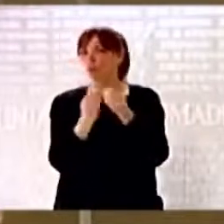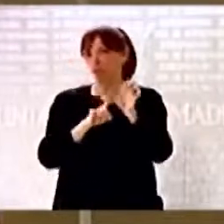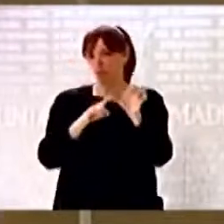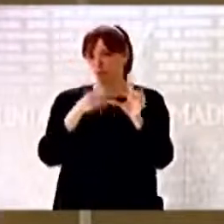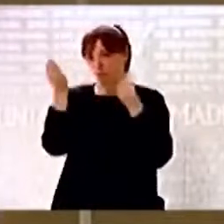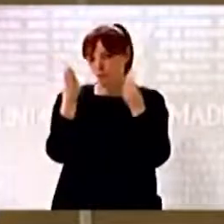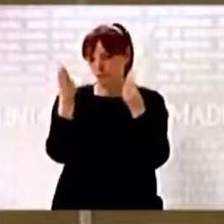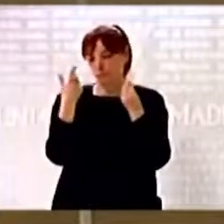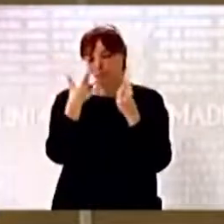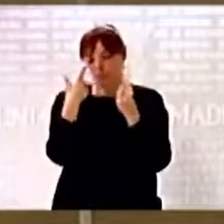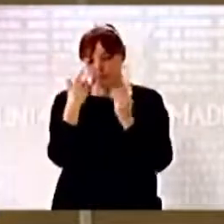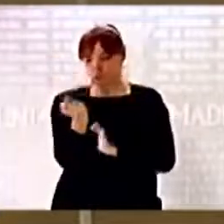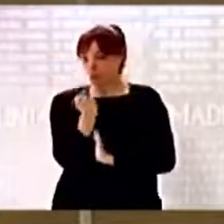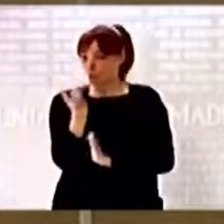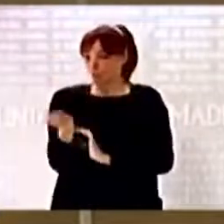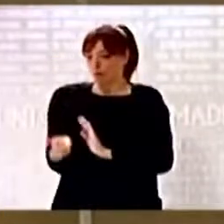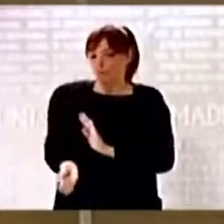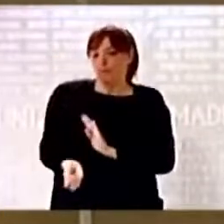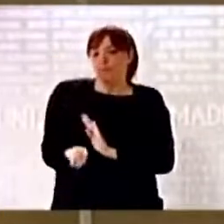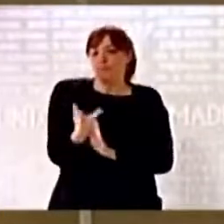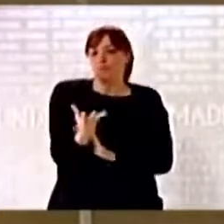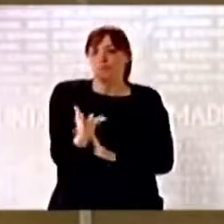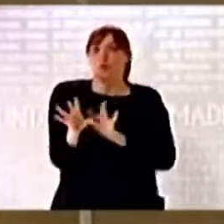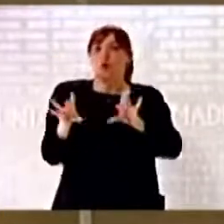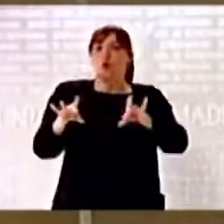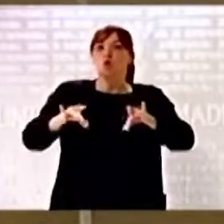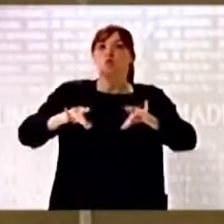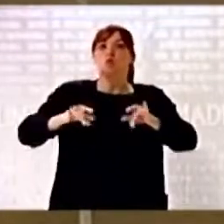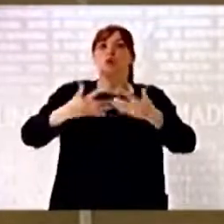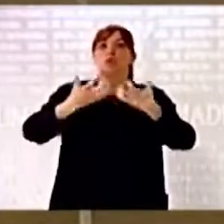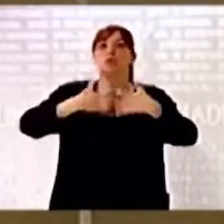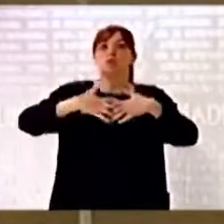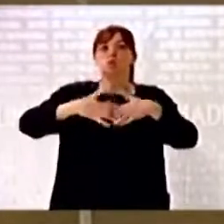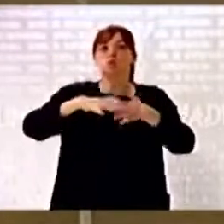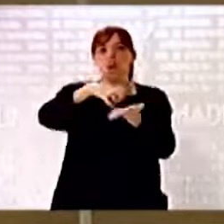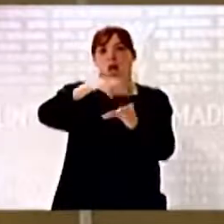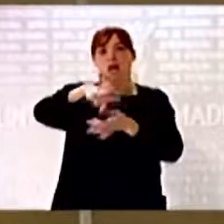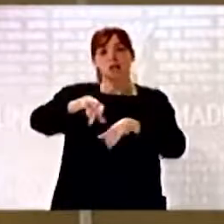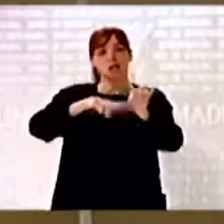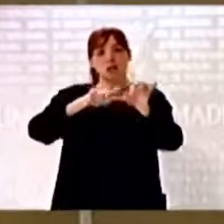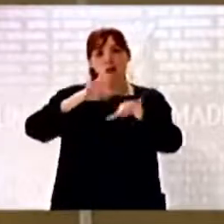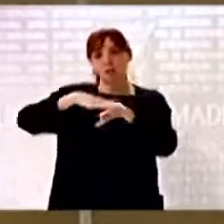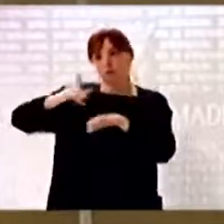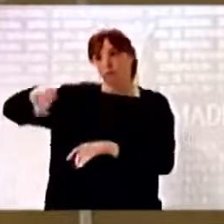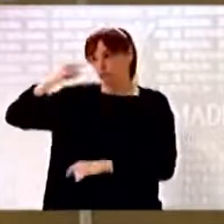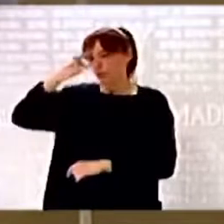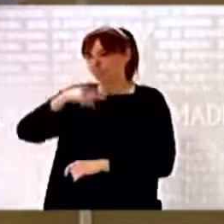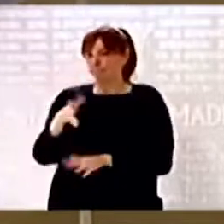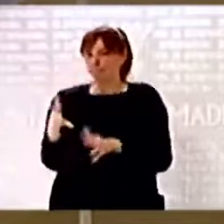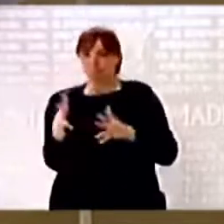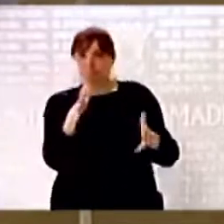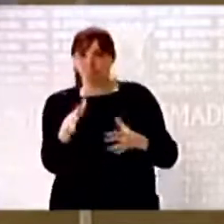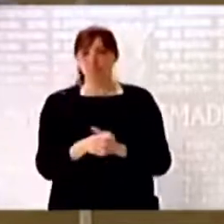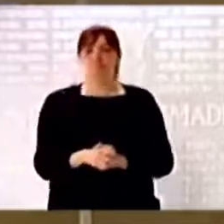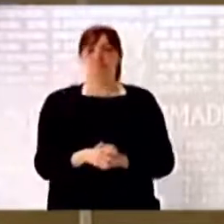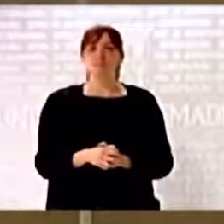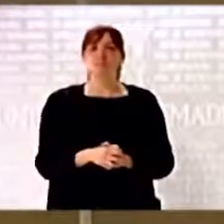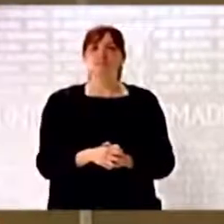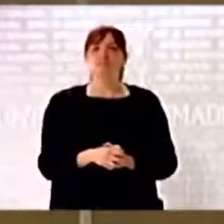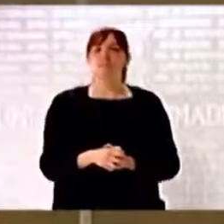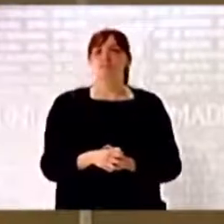los datos de suelo industrial en Extremadura, para que vosotros os hagáis una idea. En el